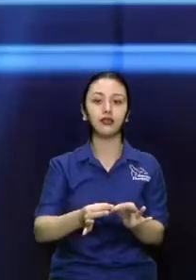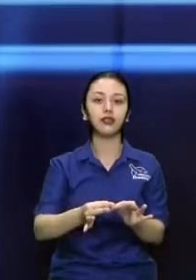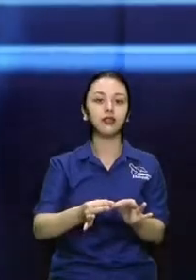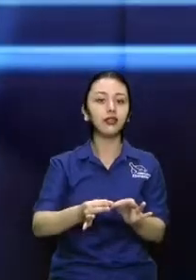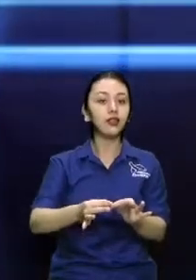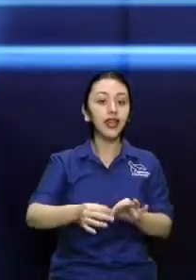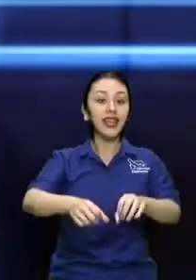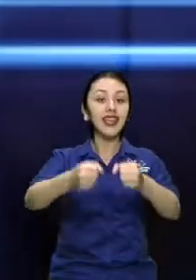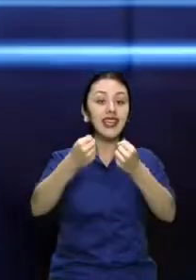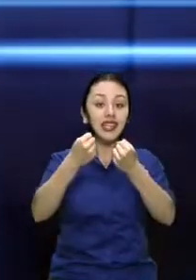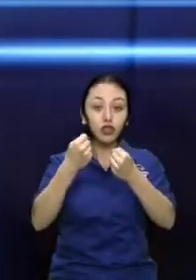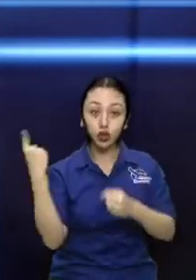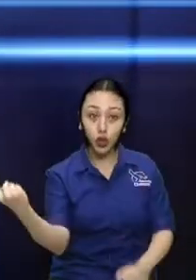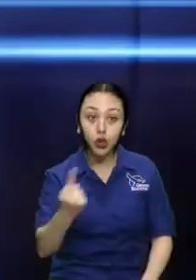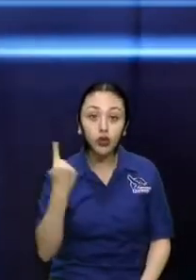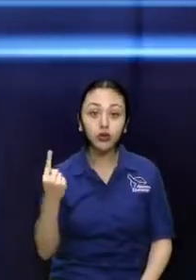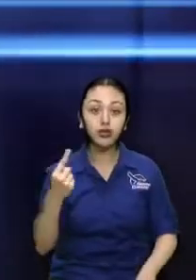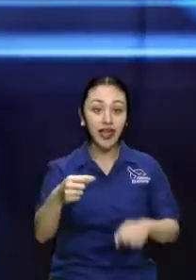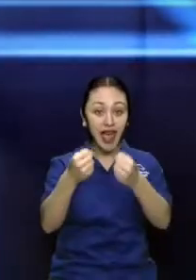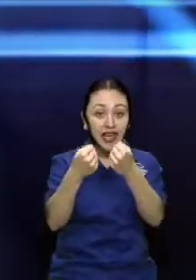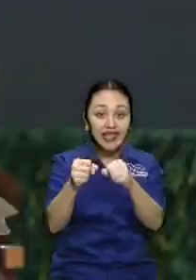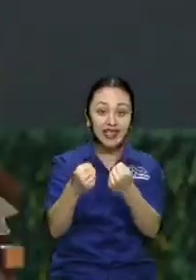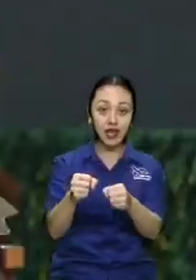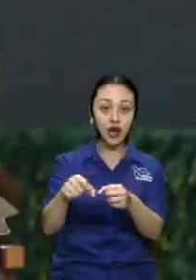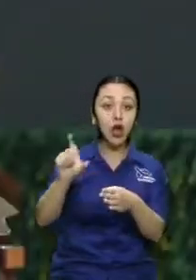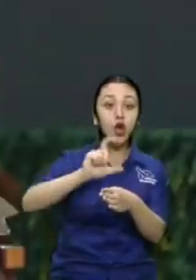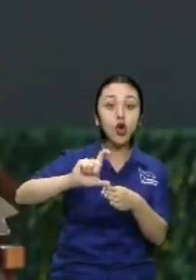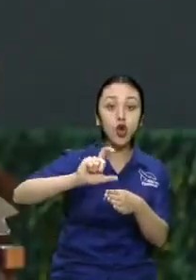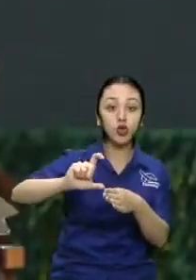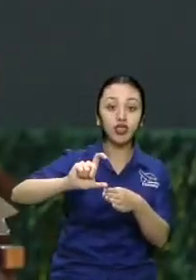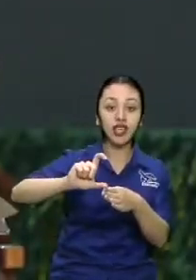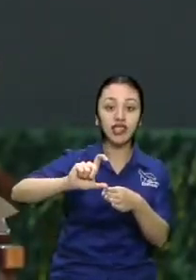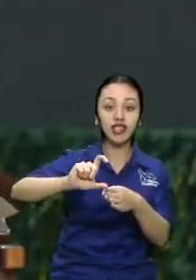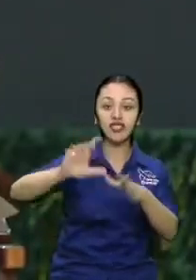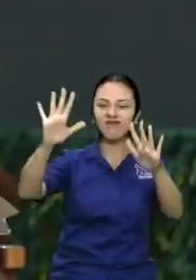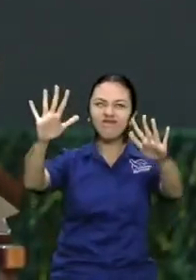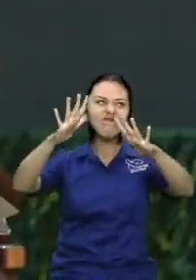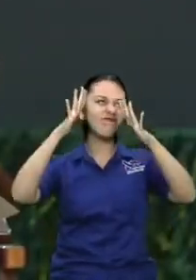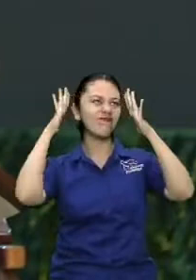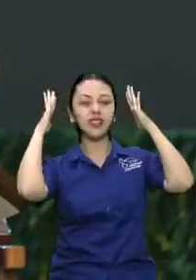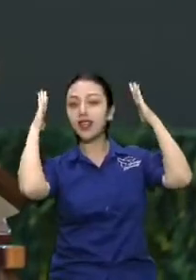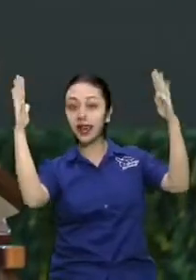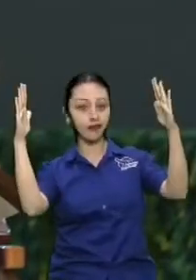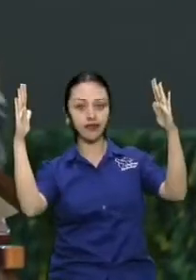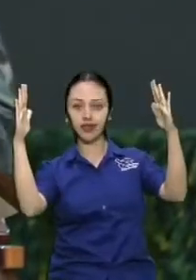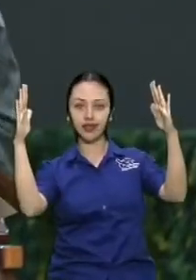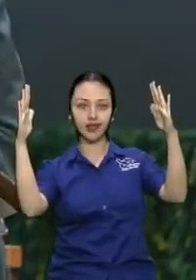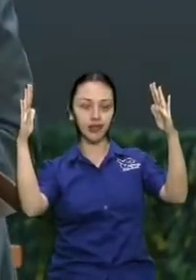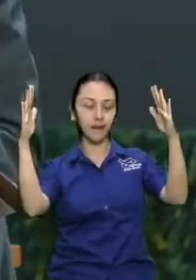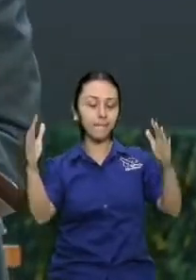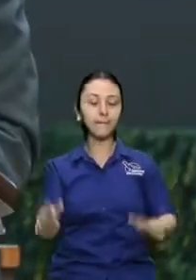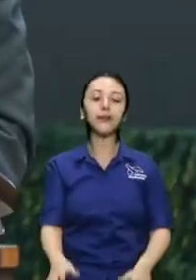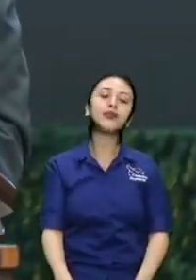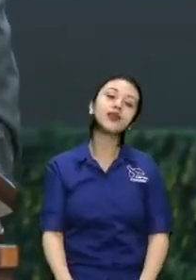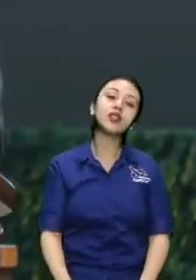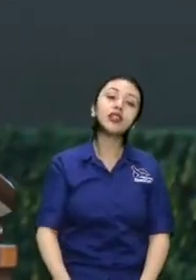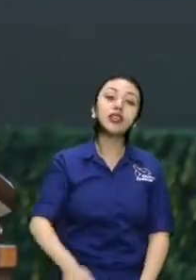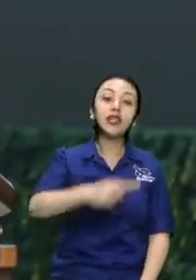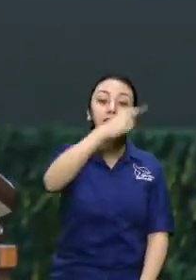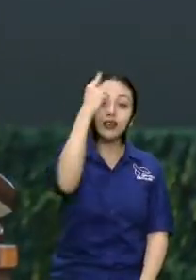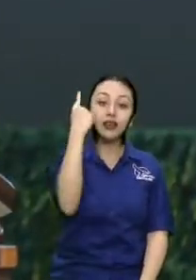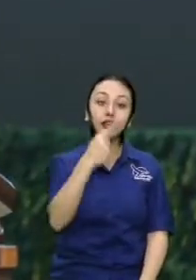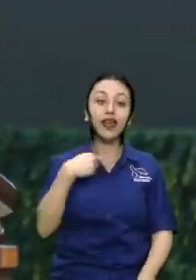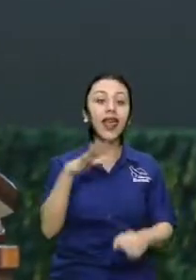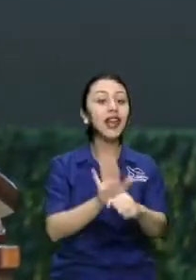la fe, hicieron grandes hazañas. Y por eso es que el Salmo este tan hermoso,